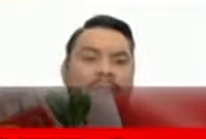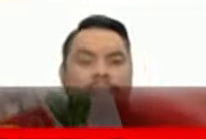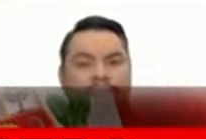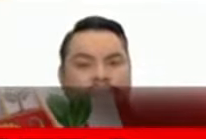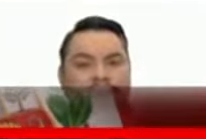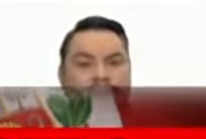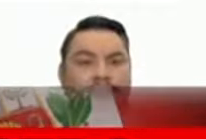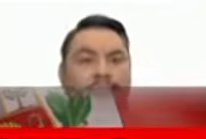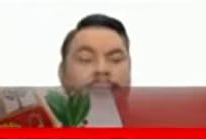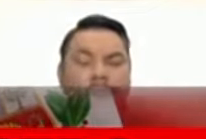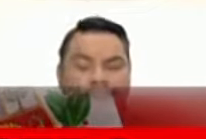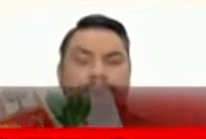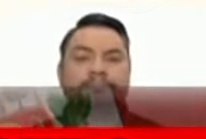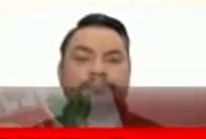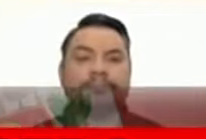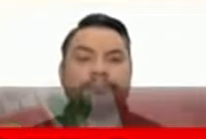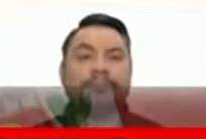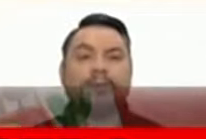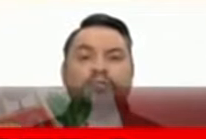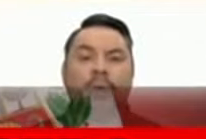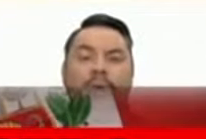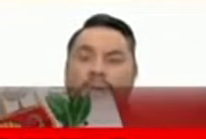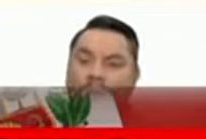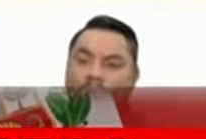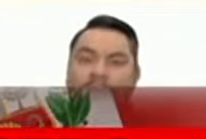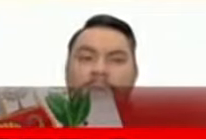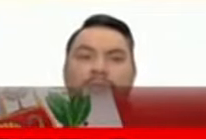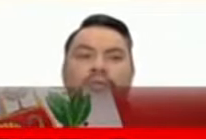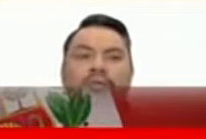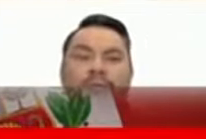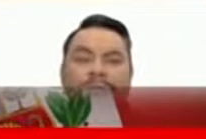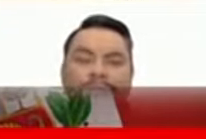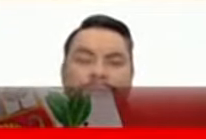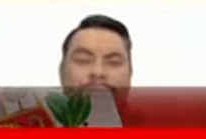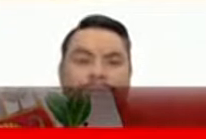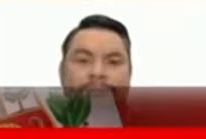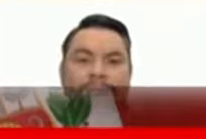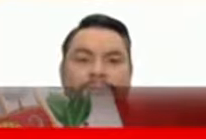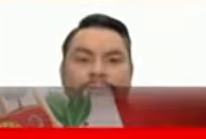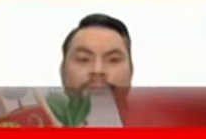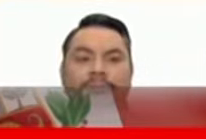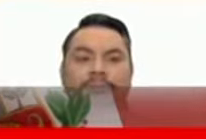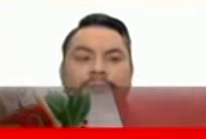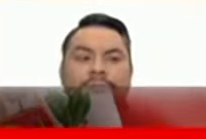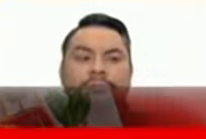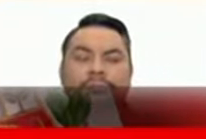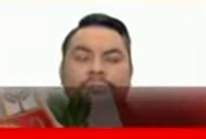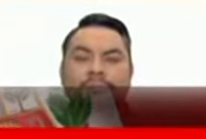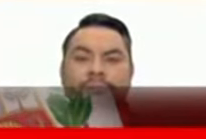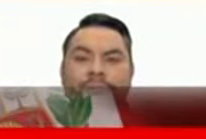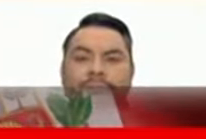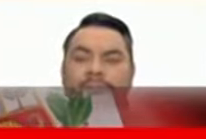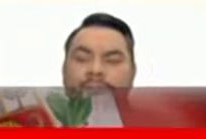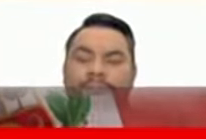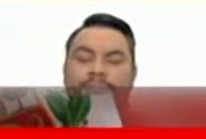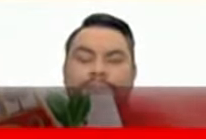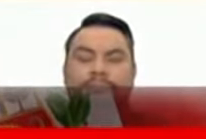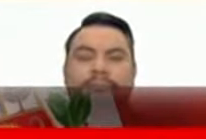Ahí vemos a la presidenta y al nuevo ministro Durich Francisco Huitemburi Talledo.